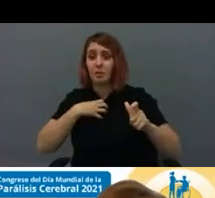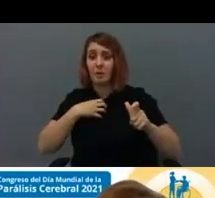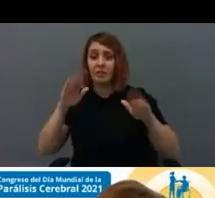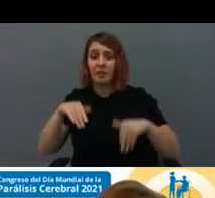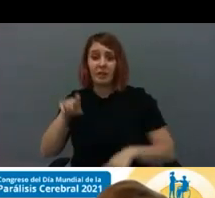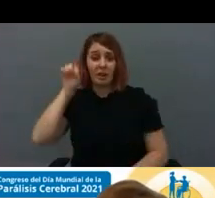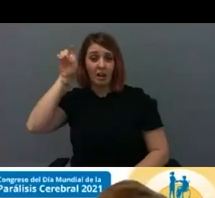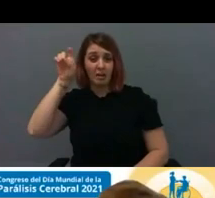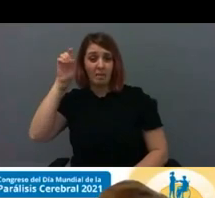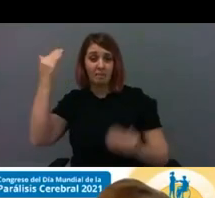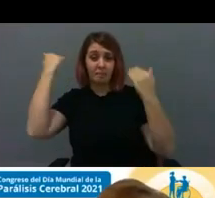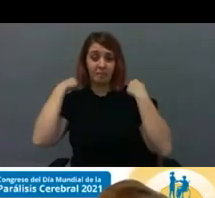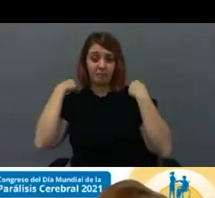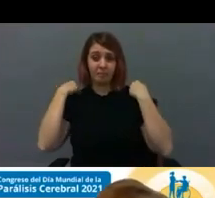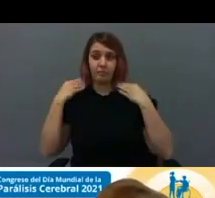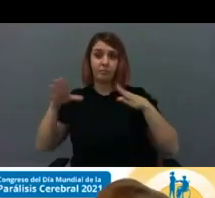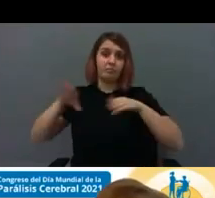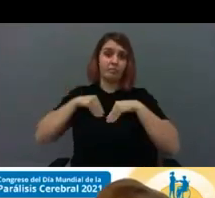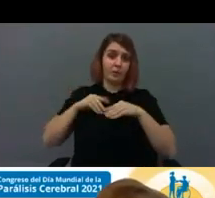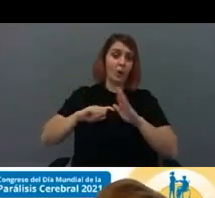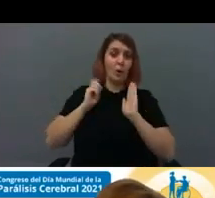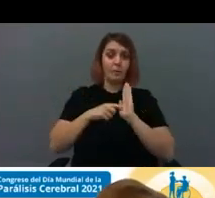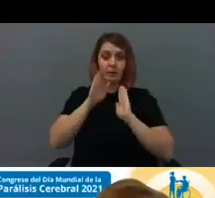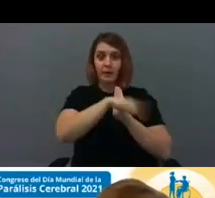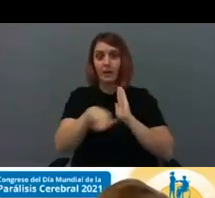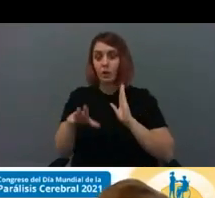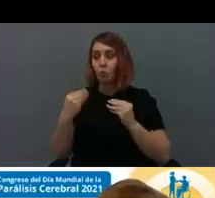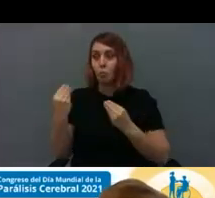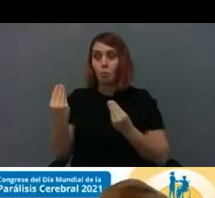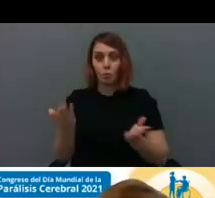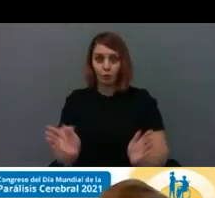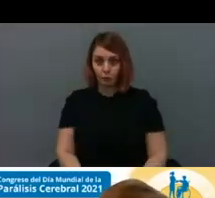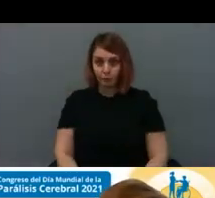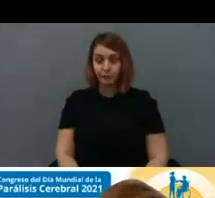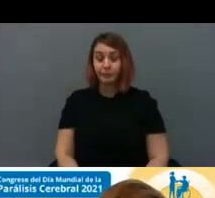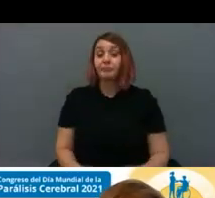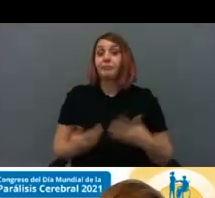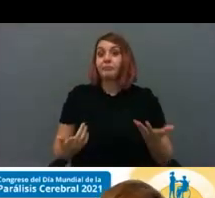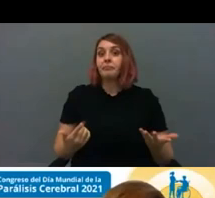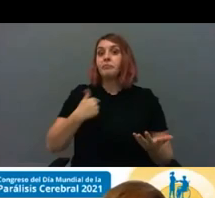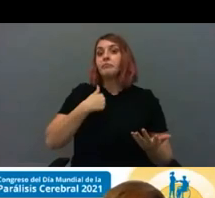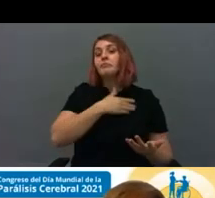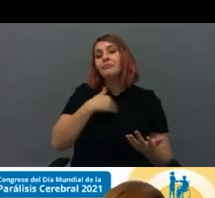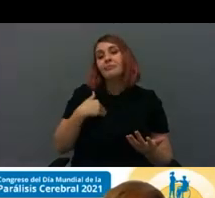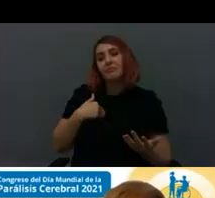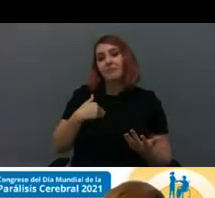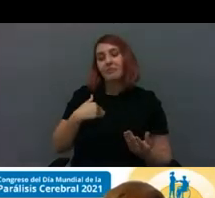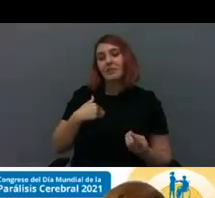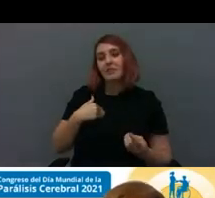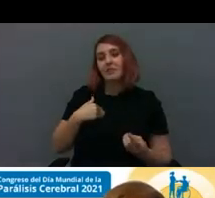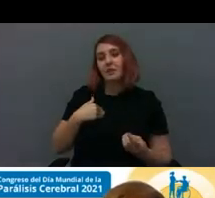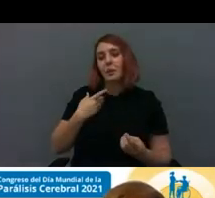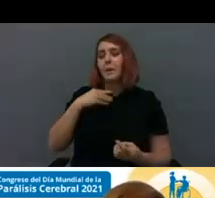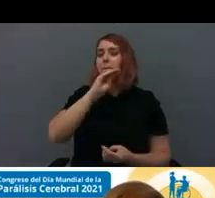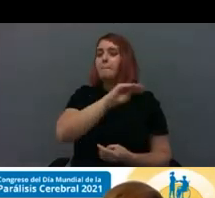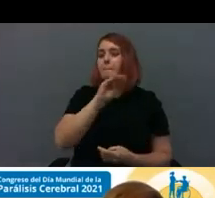maestros con mucha responsabilidad y con muchos niños. Entonces yo quería más bien hacer como que una